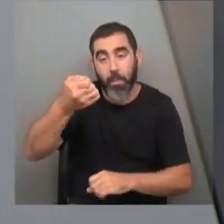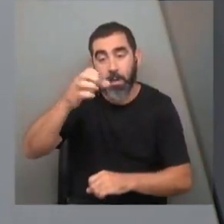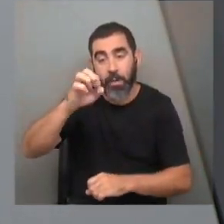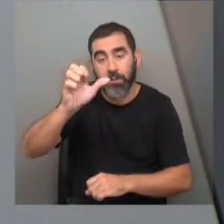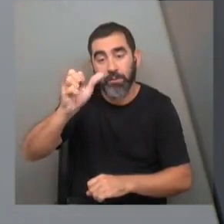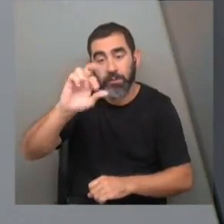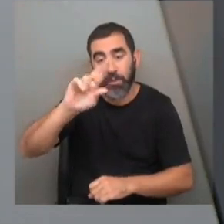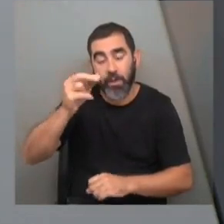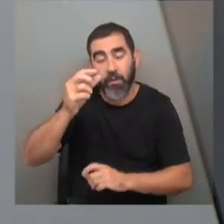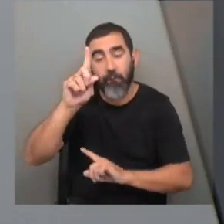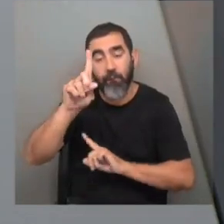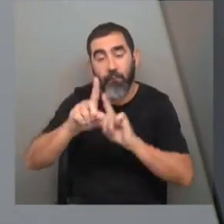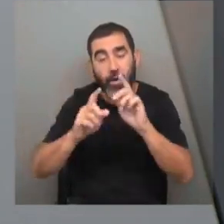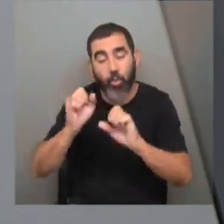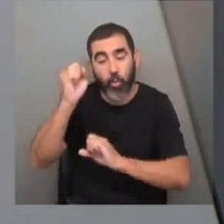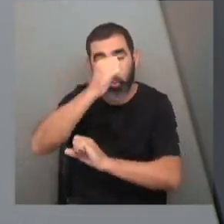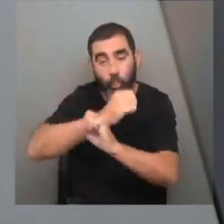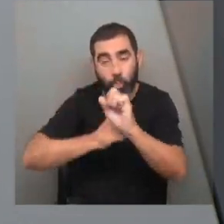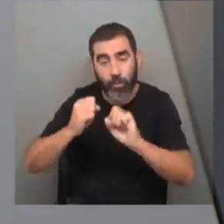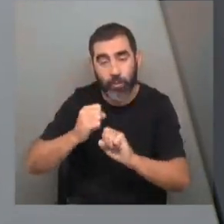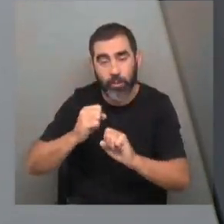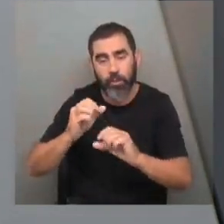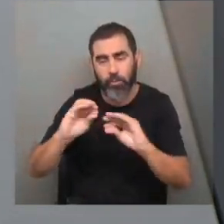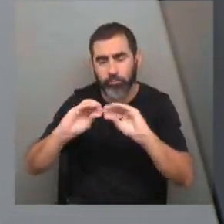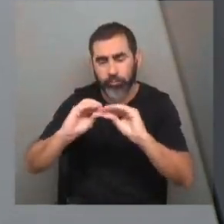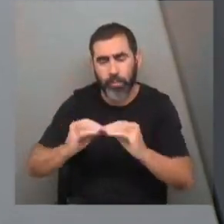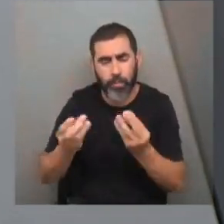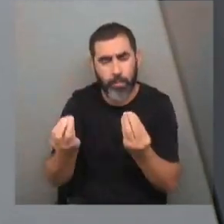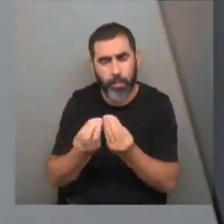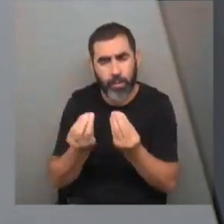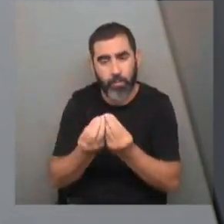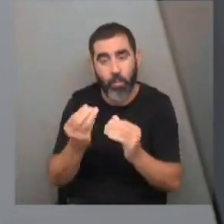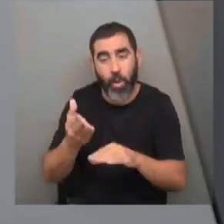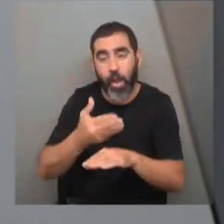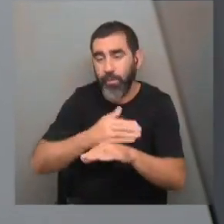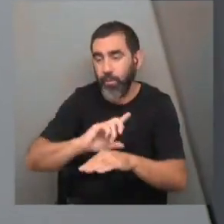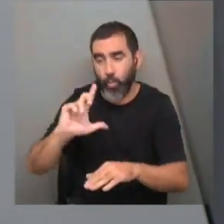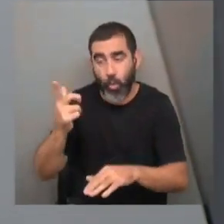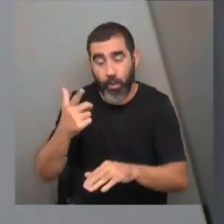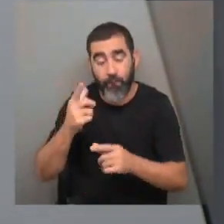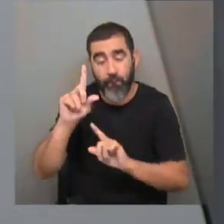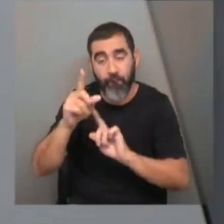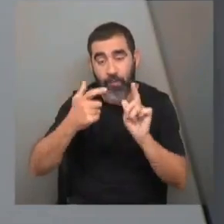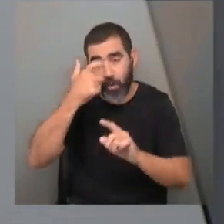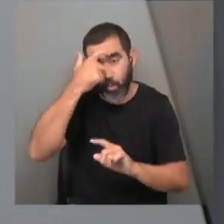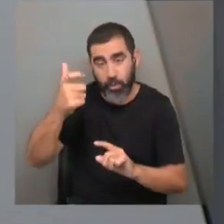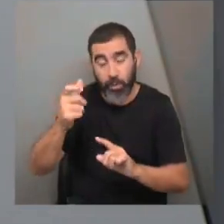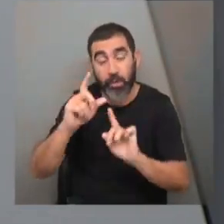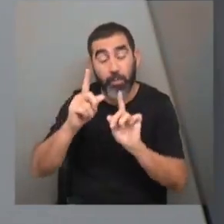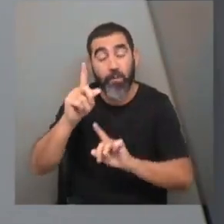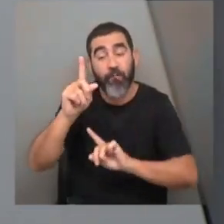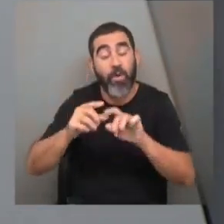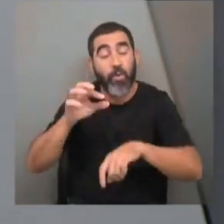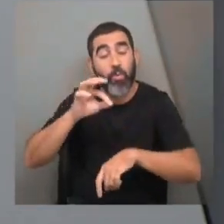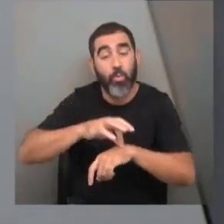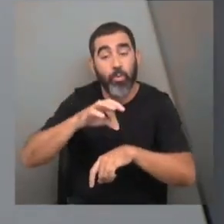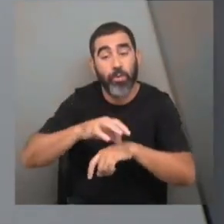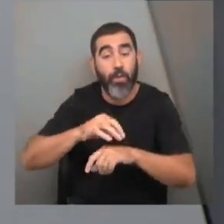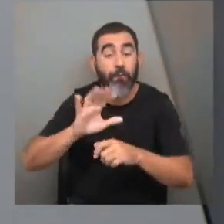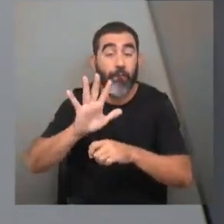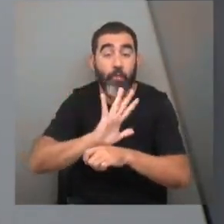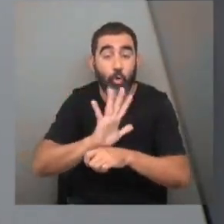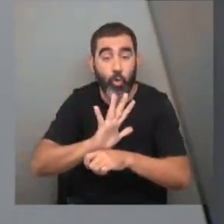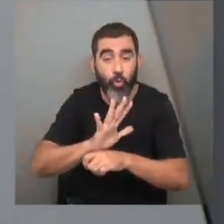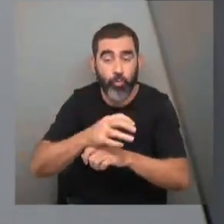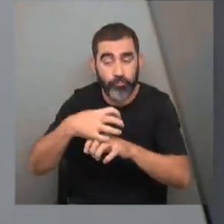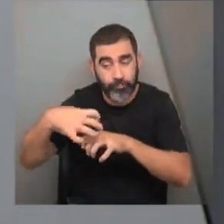Ingeniería tenía muchos matemáticos, porque no había Facultad de Ciencias en otra época, de la misma forma que la Facultad de Medicina tenía muchos biólogos, y hace